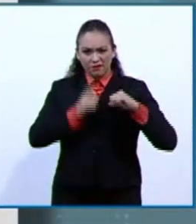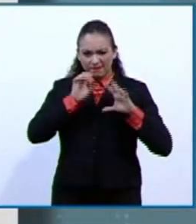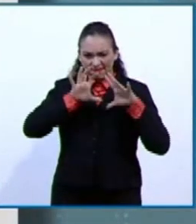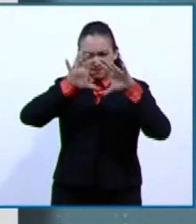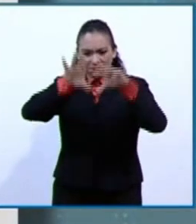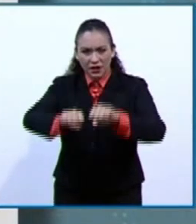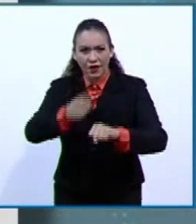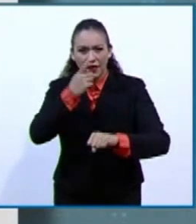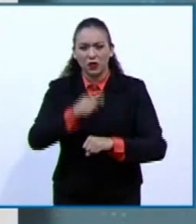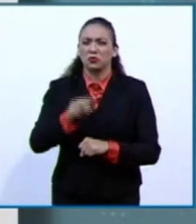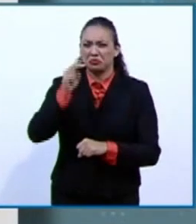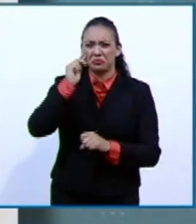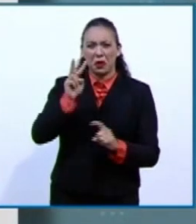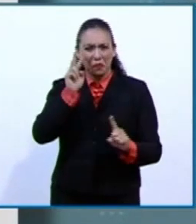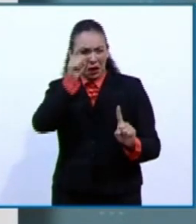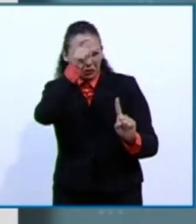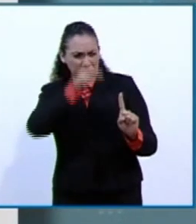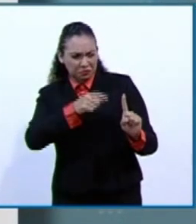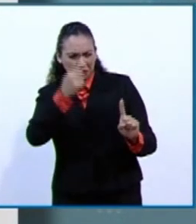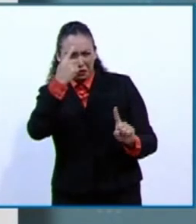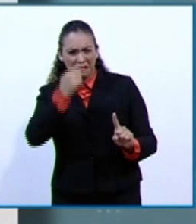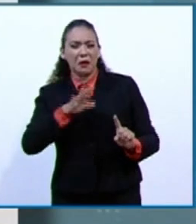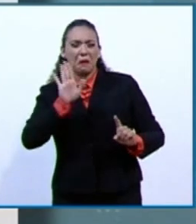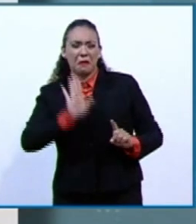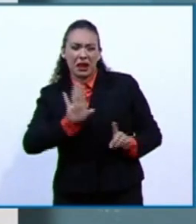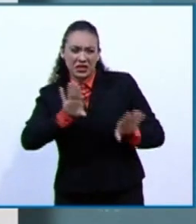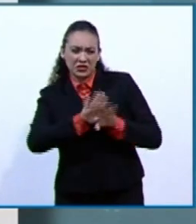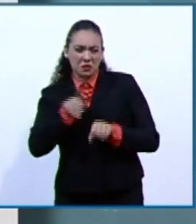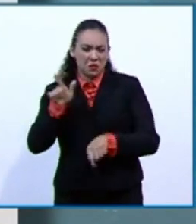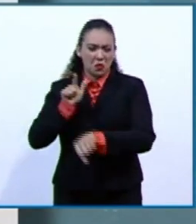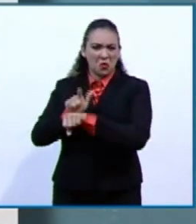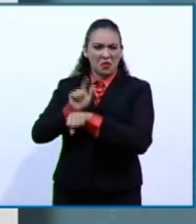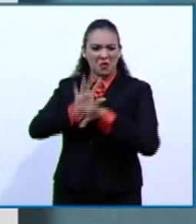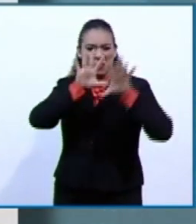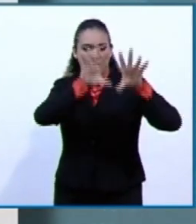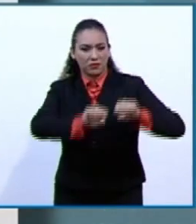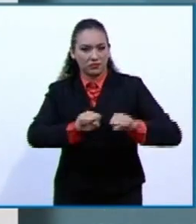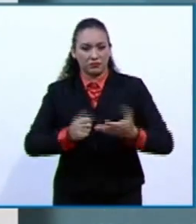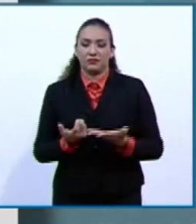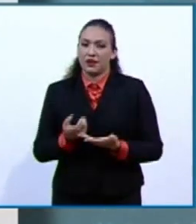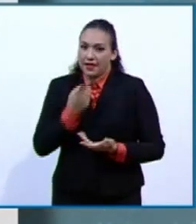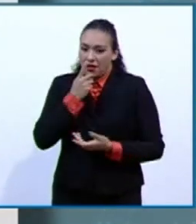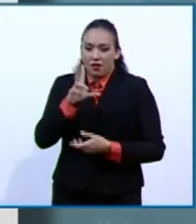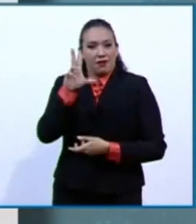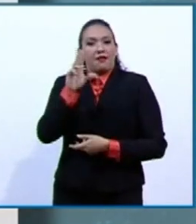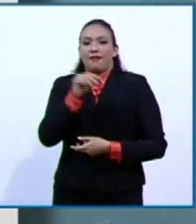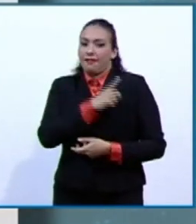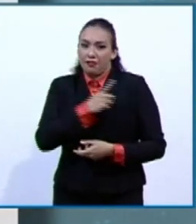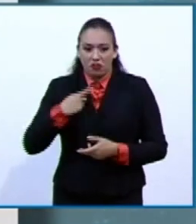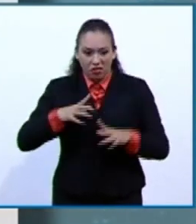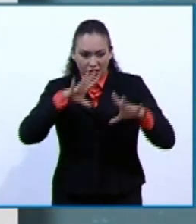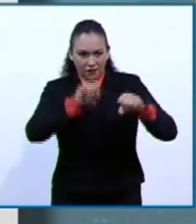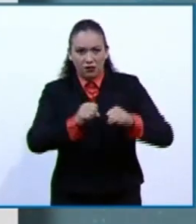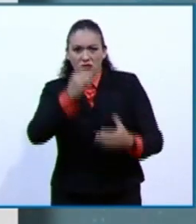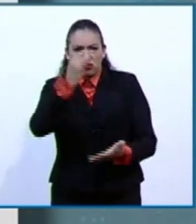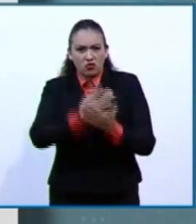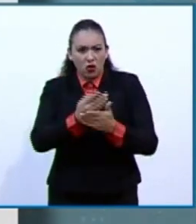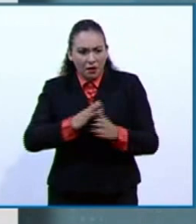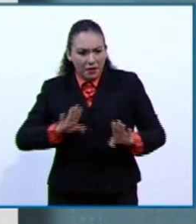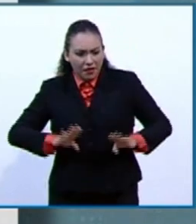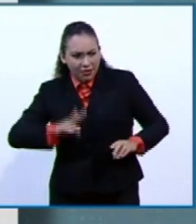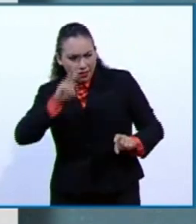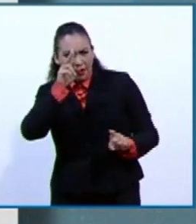consideró que eran de Guatemala. Por ello, ordenó la reparación integral del daño y determinó la invalidez de las normas que permiten